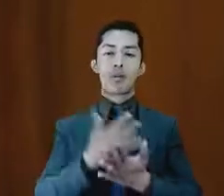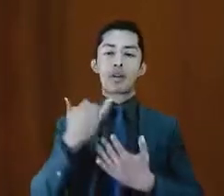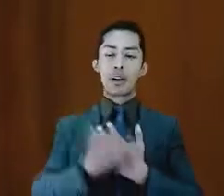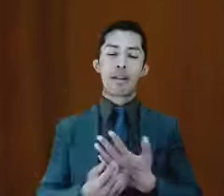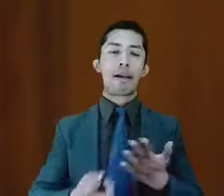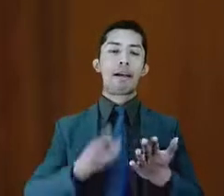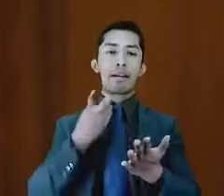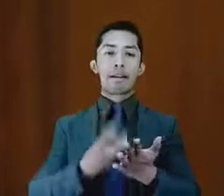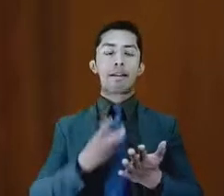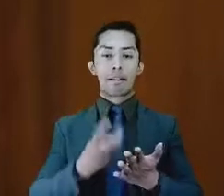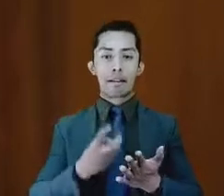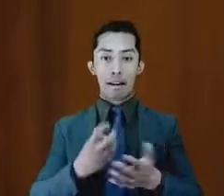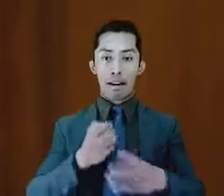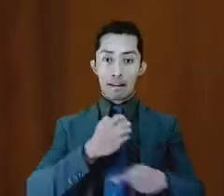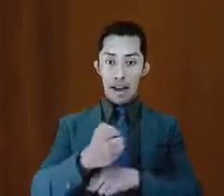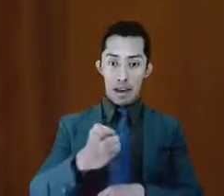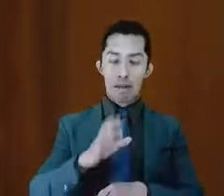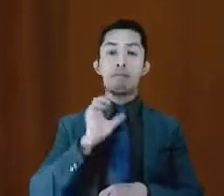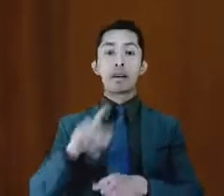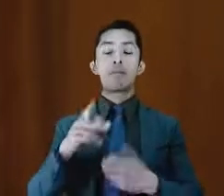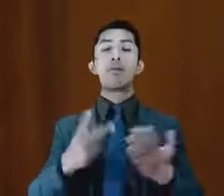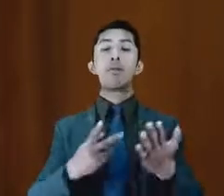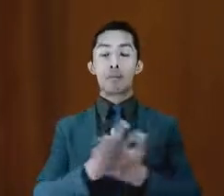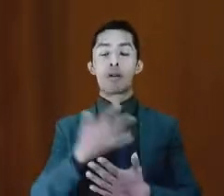no solo estatal, sino nacional.